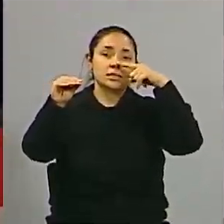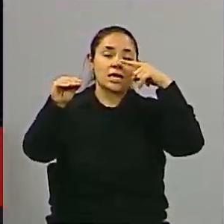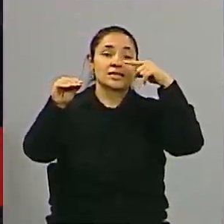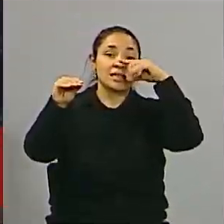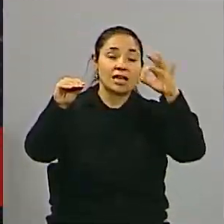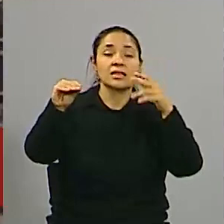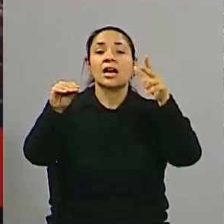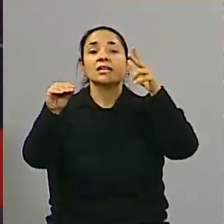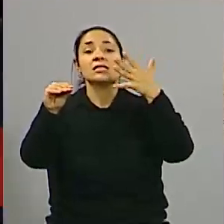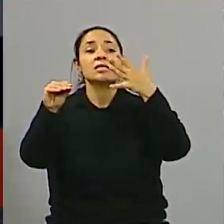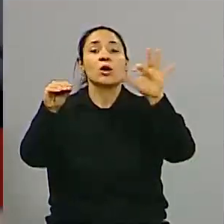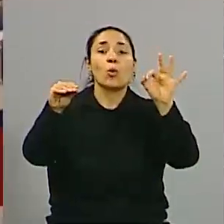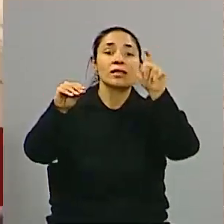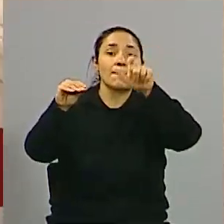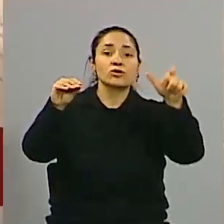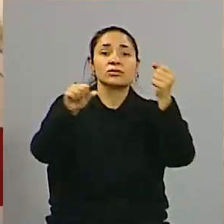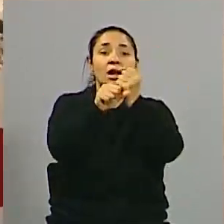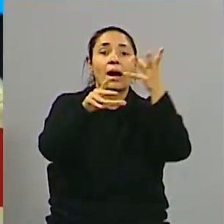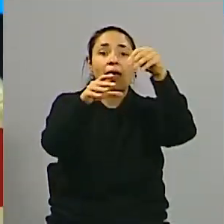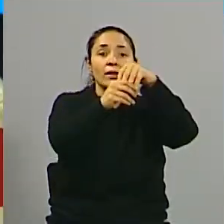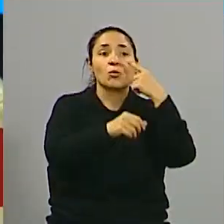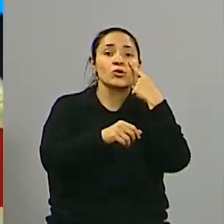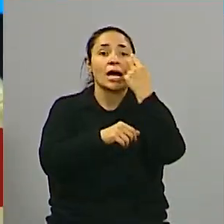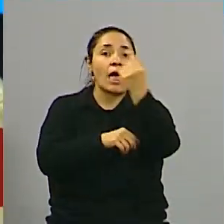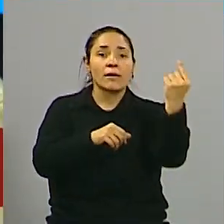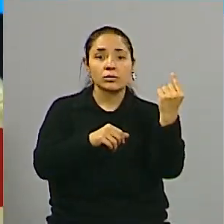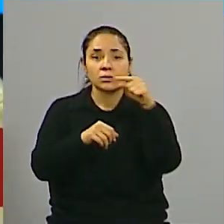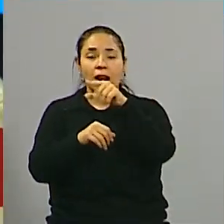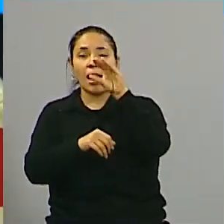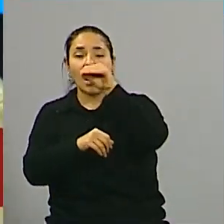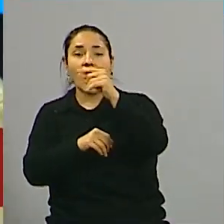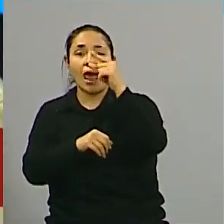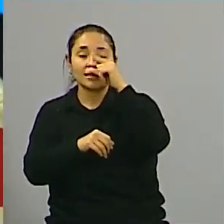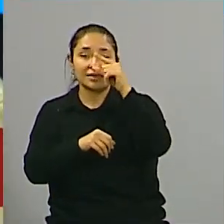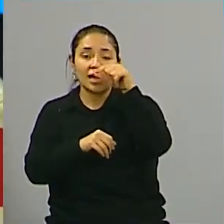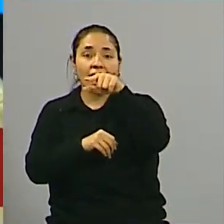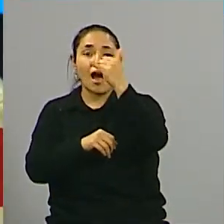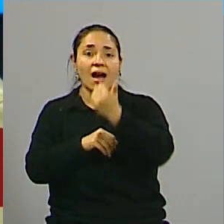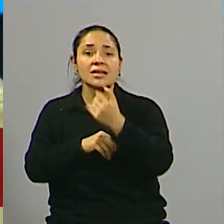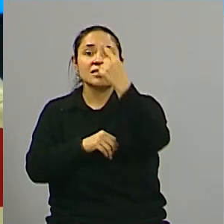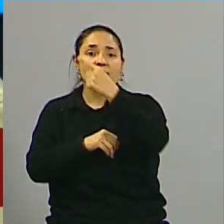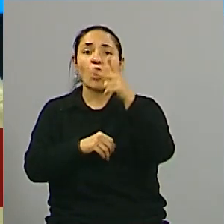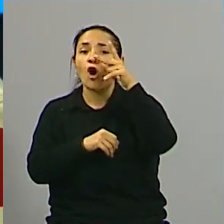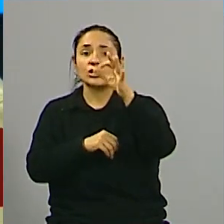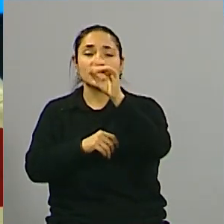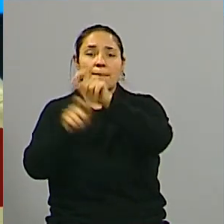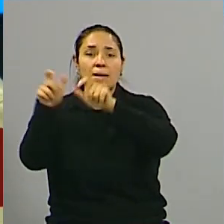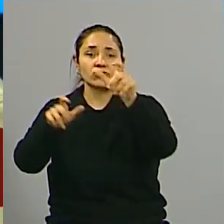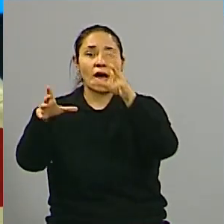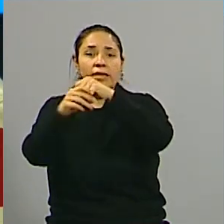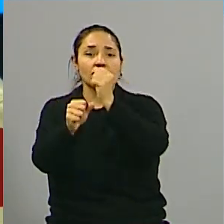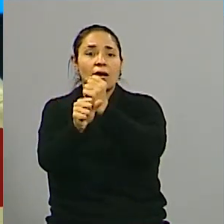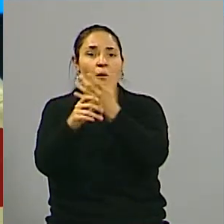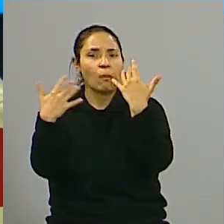Las Heras tiene 180, claro, digamos, ¿no? Entonces, bueno, esta situación más las peleas, los despidos de funcionarios,